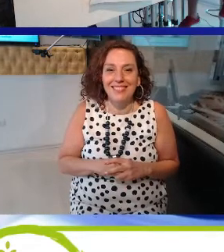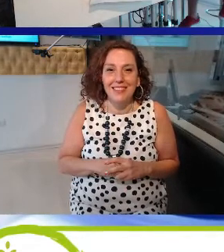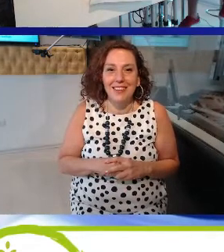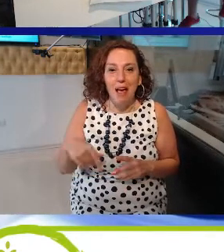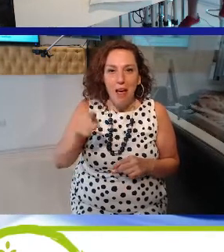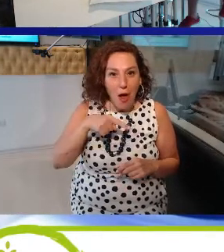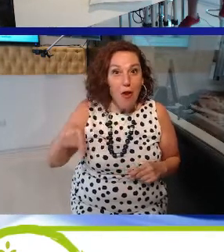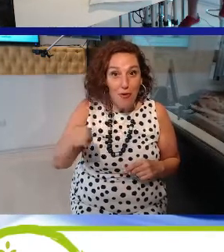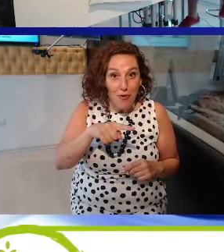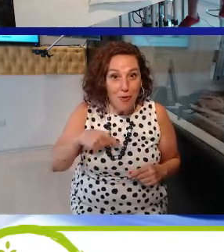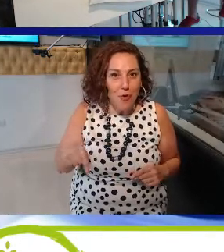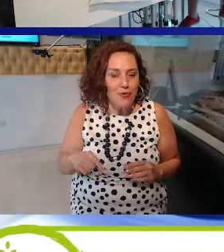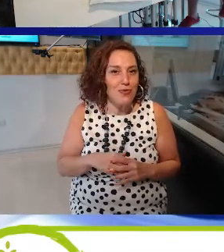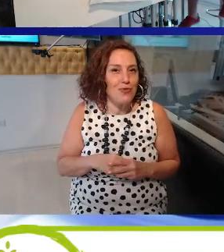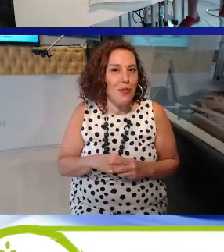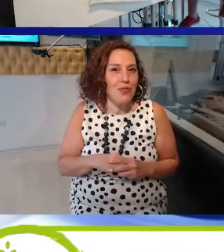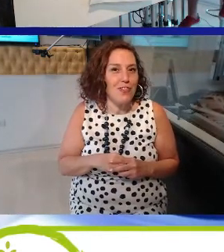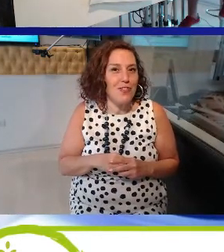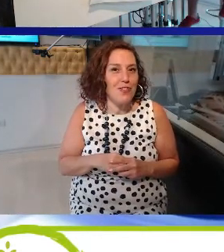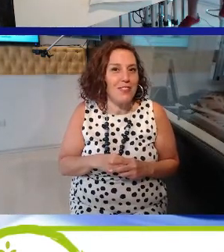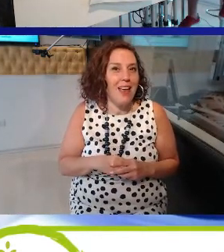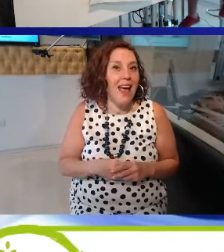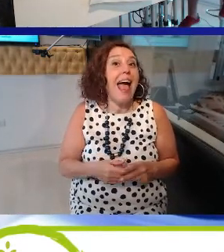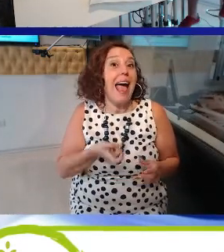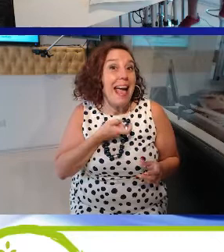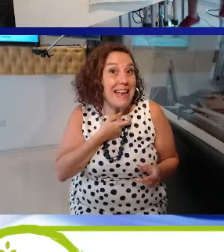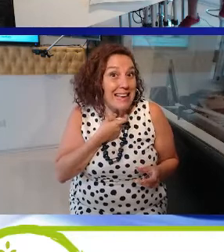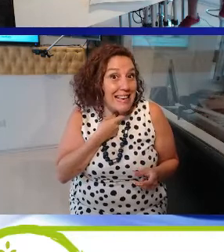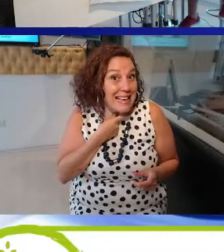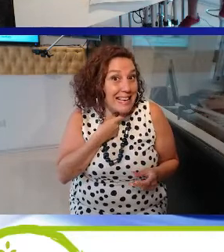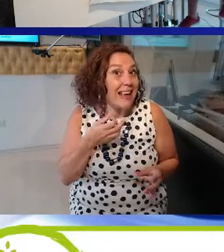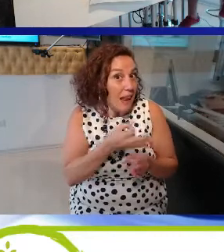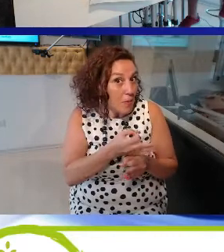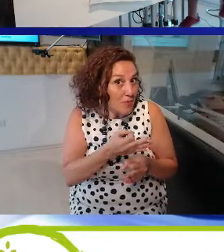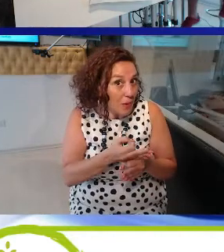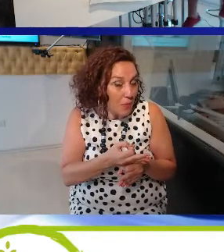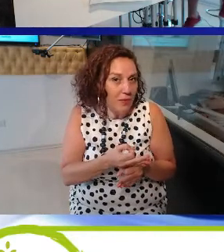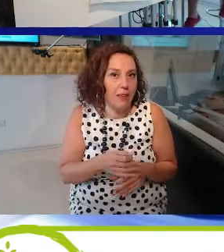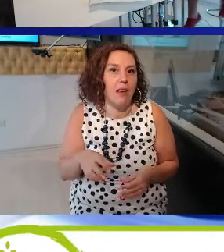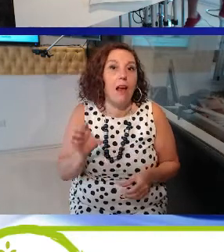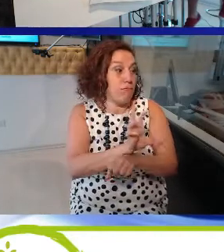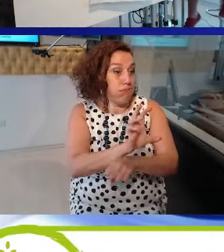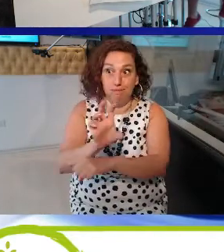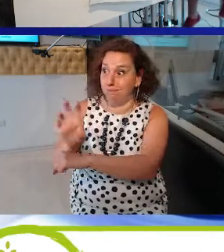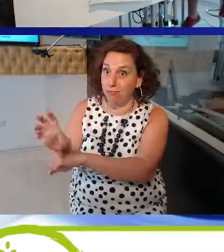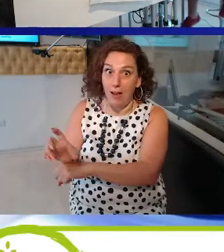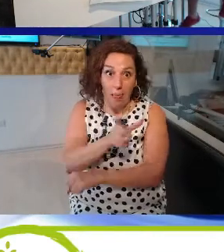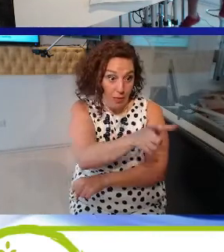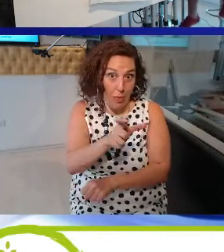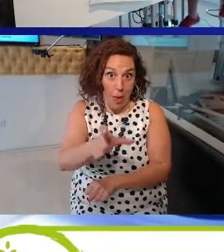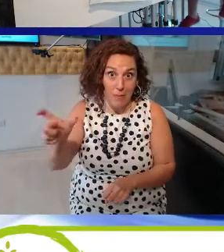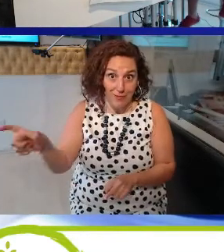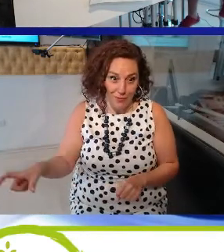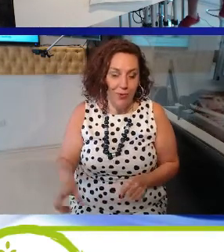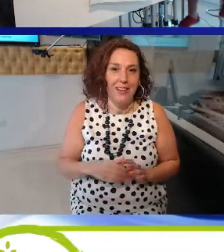estamos tratando de incursionar de a poquito en la lengua de señas y hablábamos recién en el corte de los apodos que vamos teniendo cada uno. Así como te